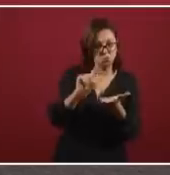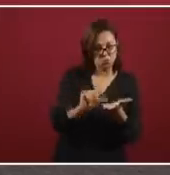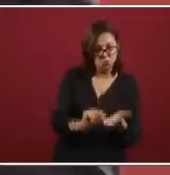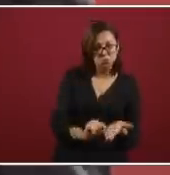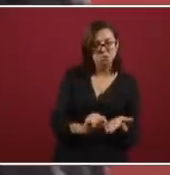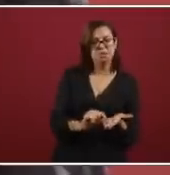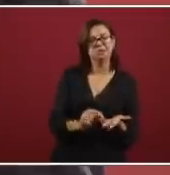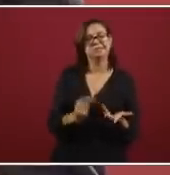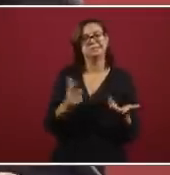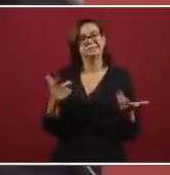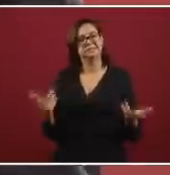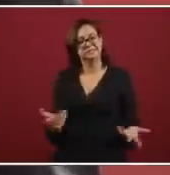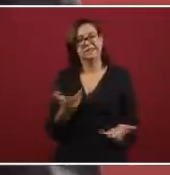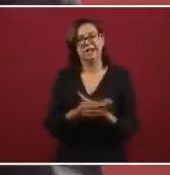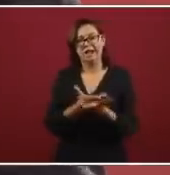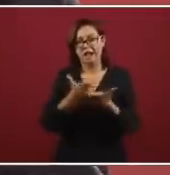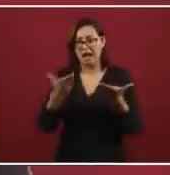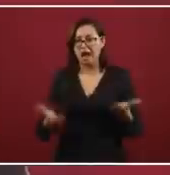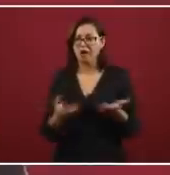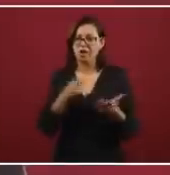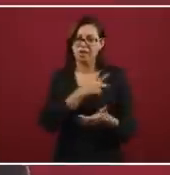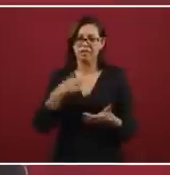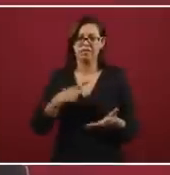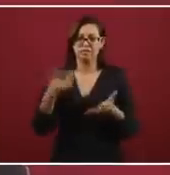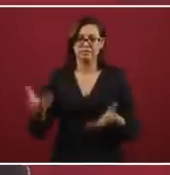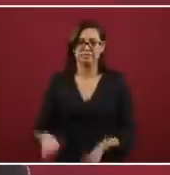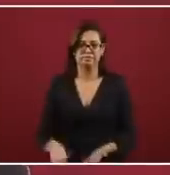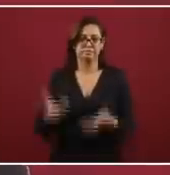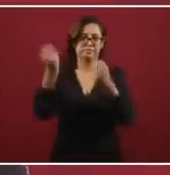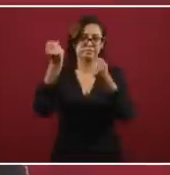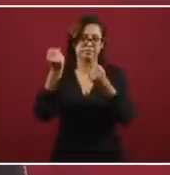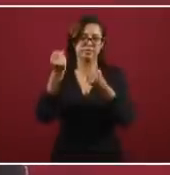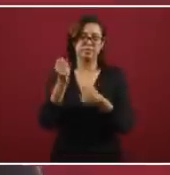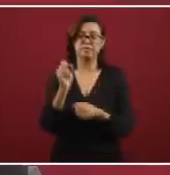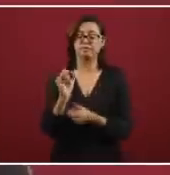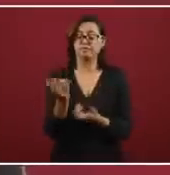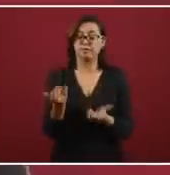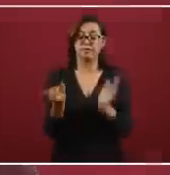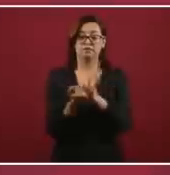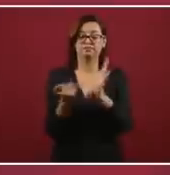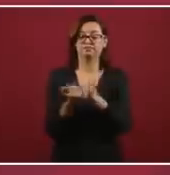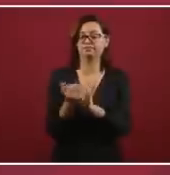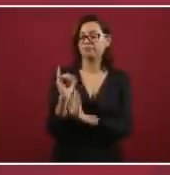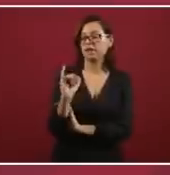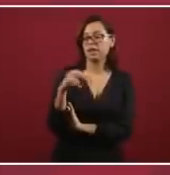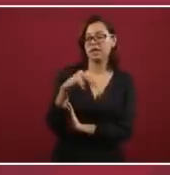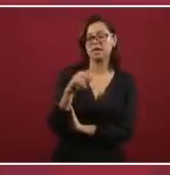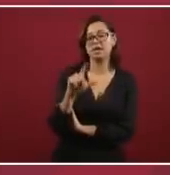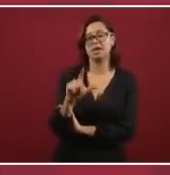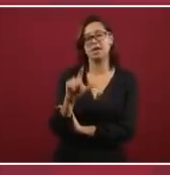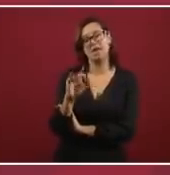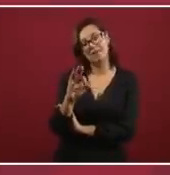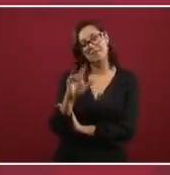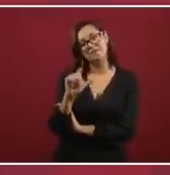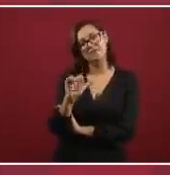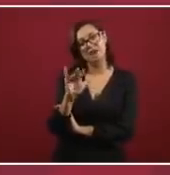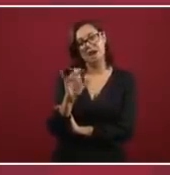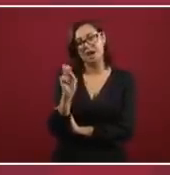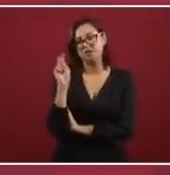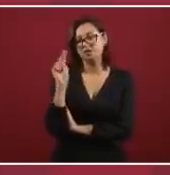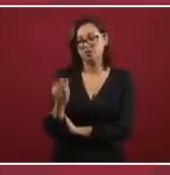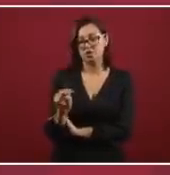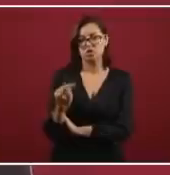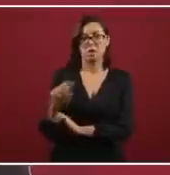aumentos de salario por abajo de la inflación, como sucedió en varios años de